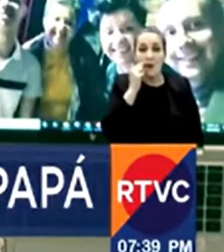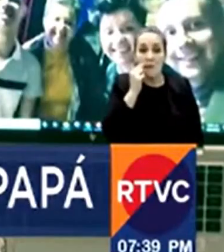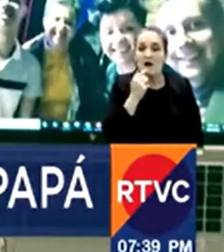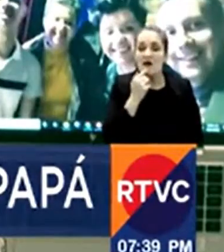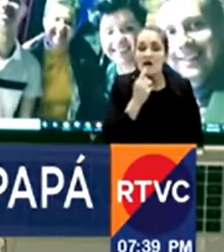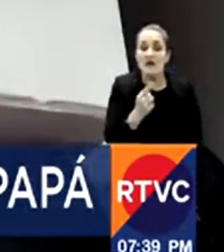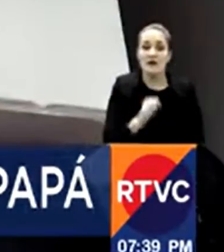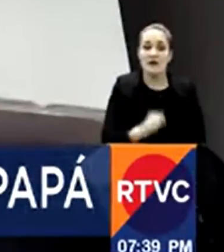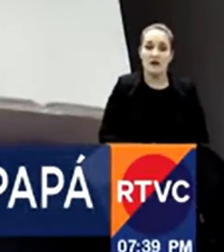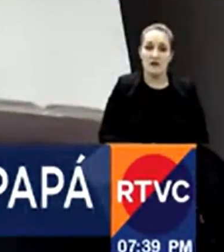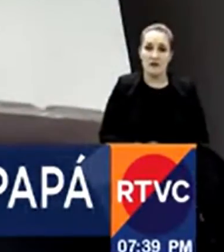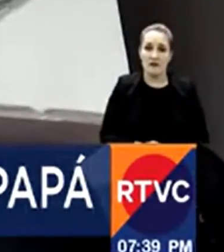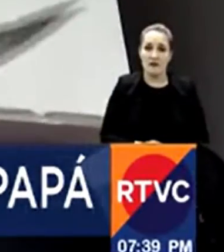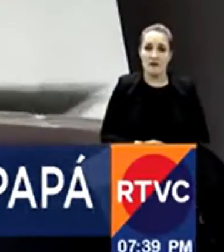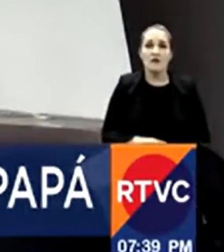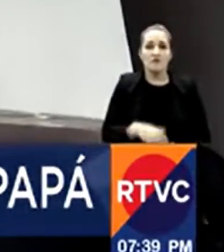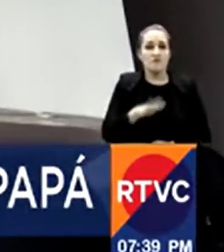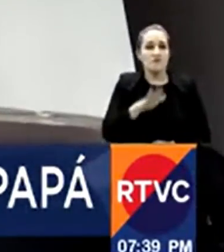clarito, te prometo que salgo.